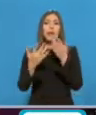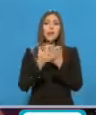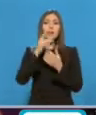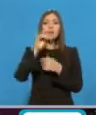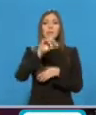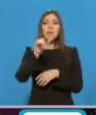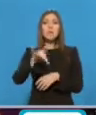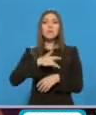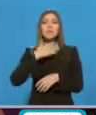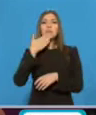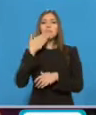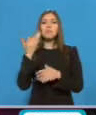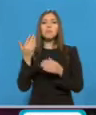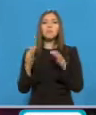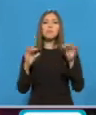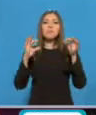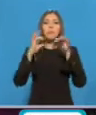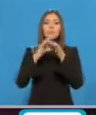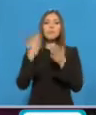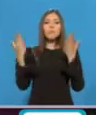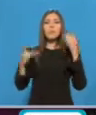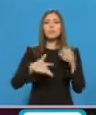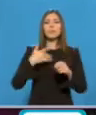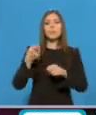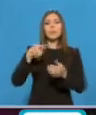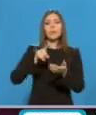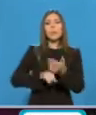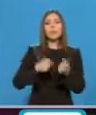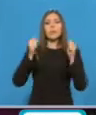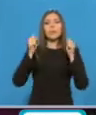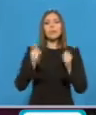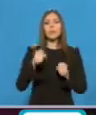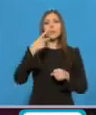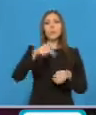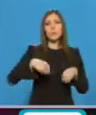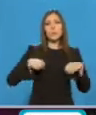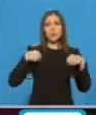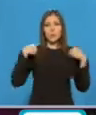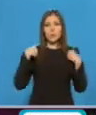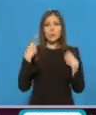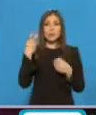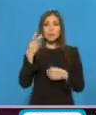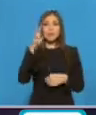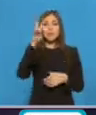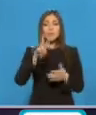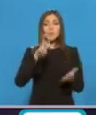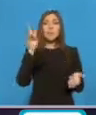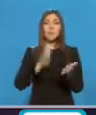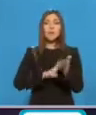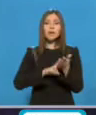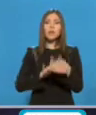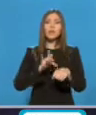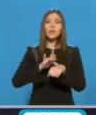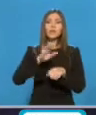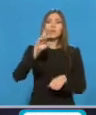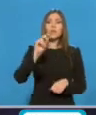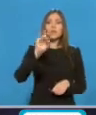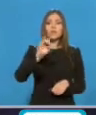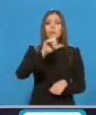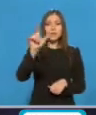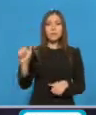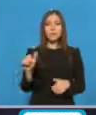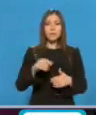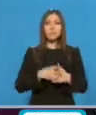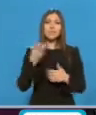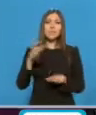y armonía, te vas a sentir seguro y segura en la vida. Fíjate lo valioso de tocar las rodillas. ¿Sí? O sea,